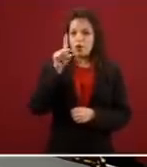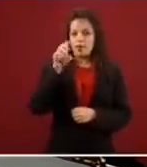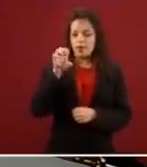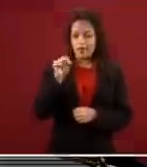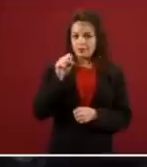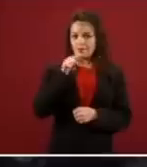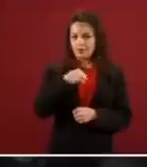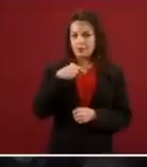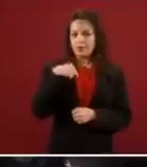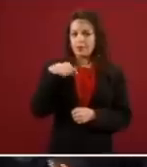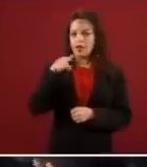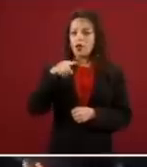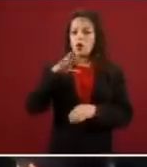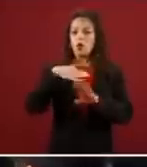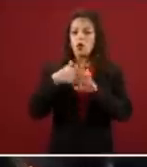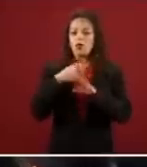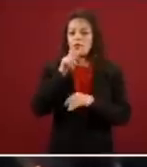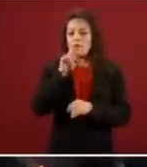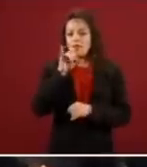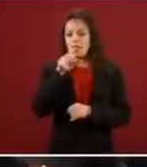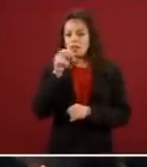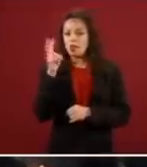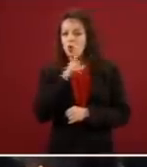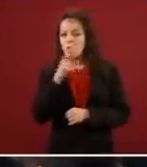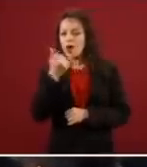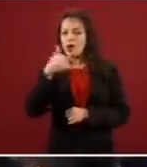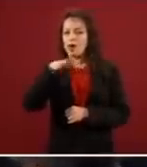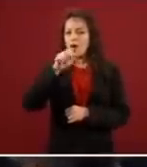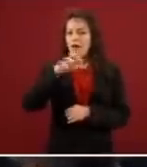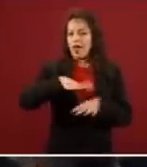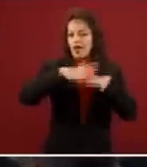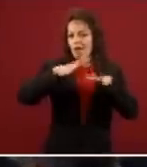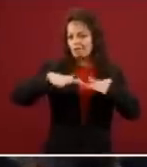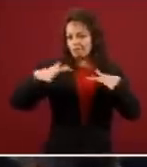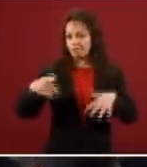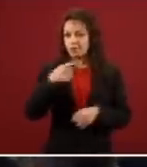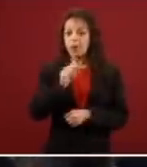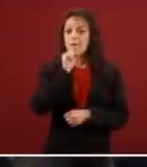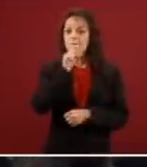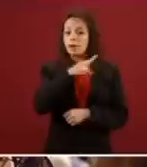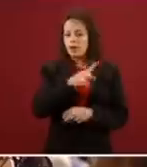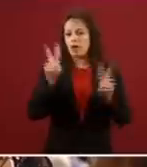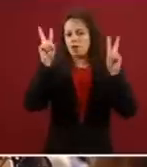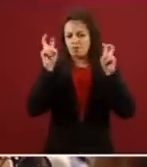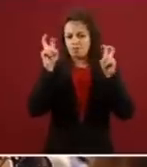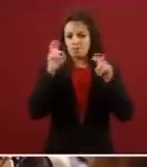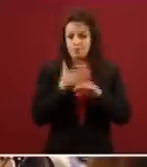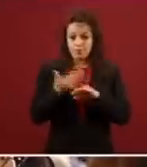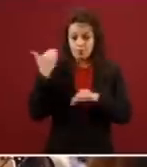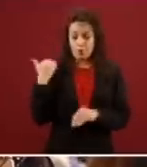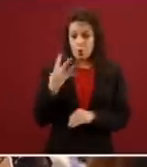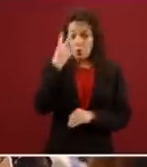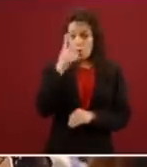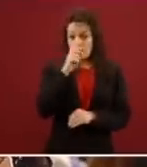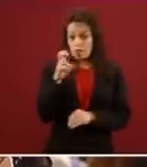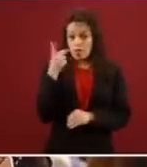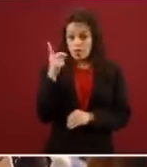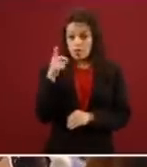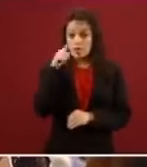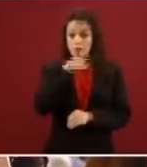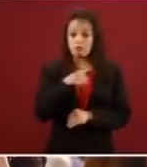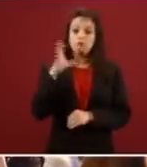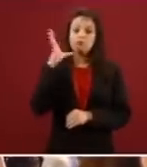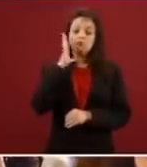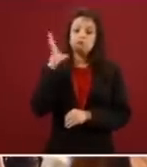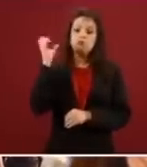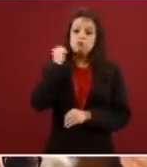informa contra viento y marea. Es sobre el mismo tema. El pasado 4 de diciembre, en el Senado de la